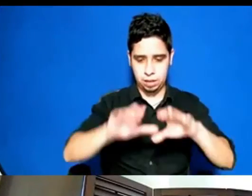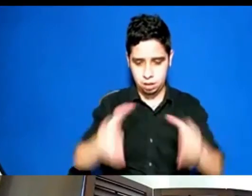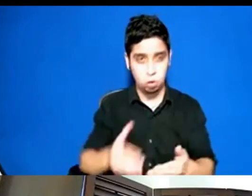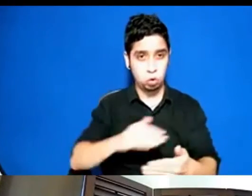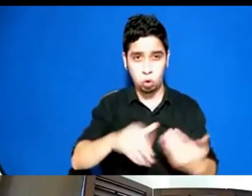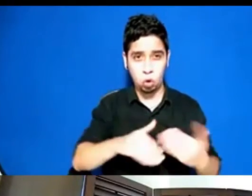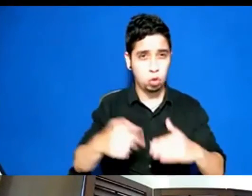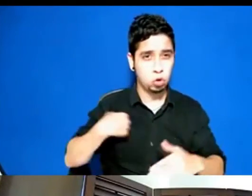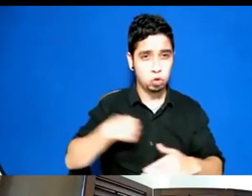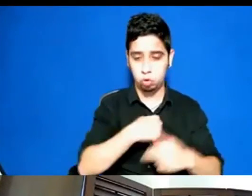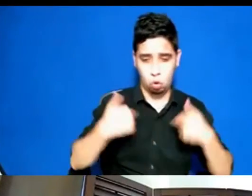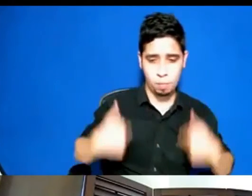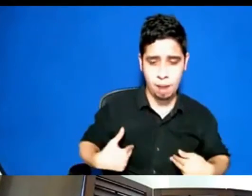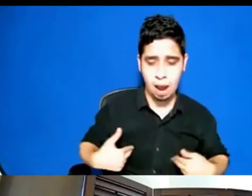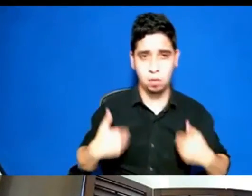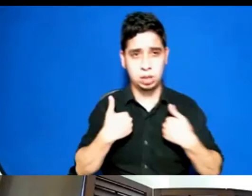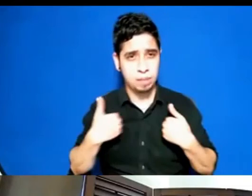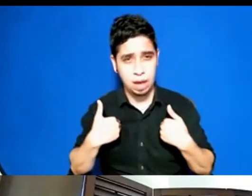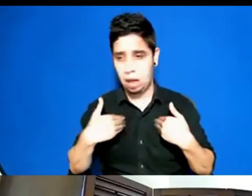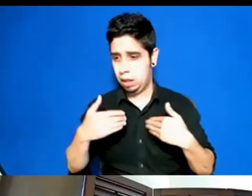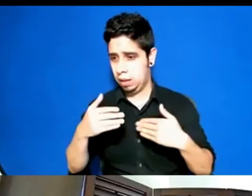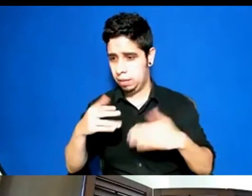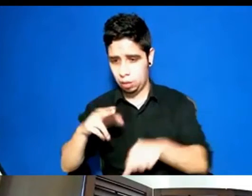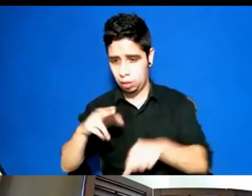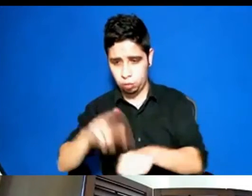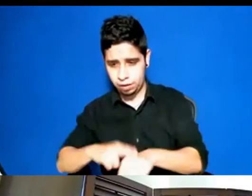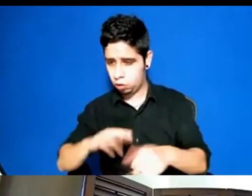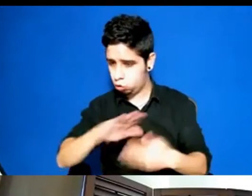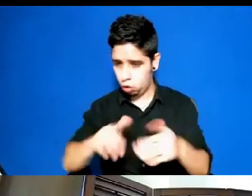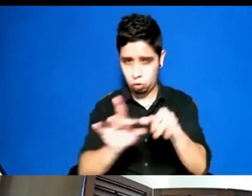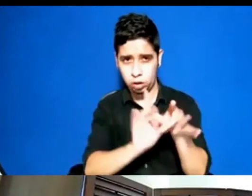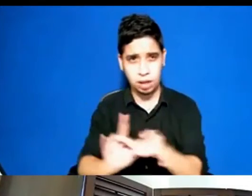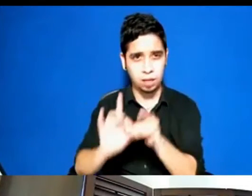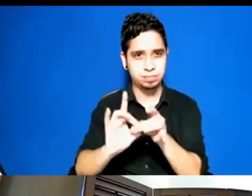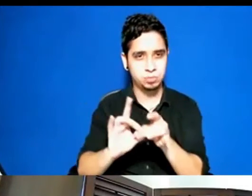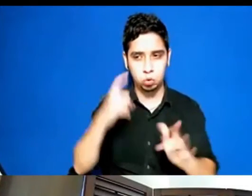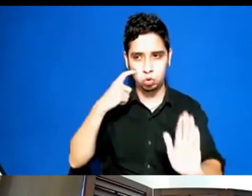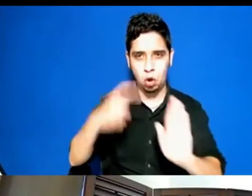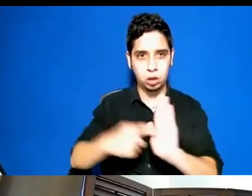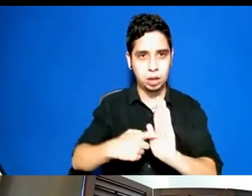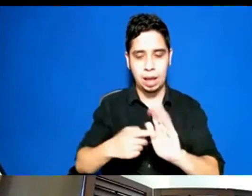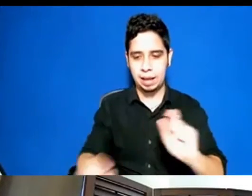es muy real y ya está encima de nosotros, ya se está viendo.